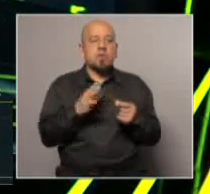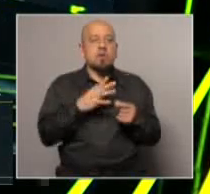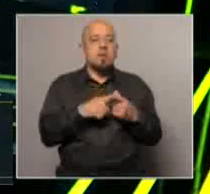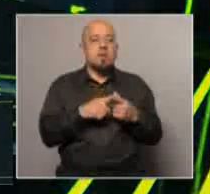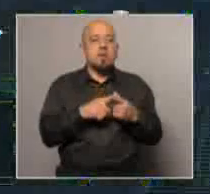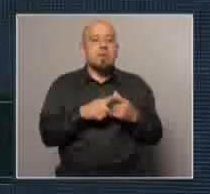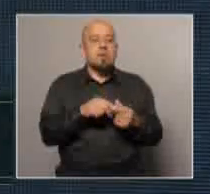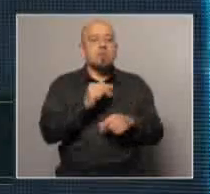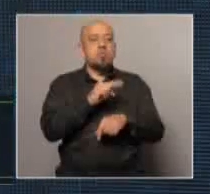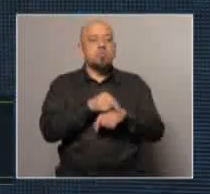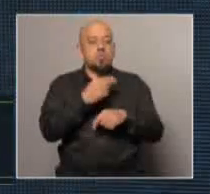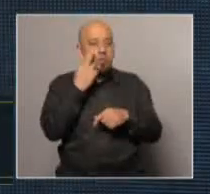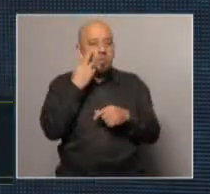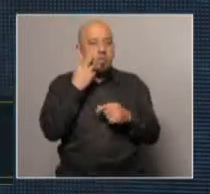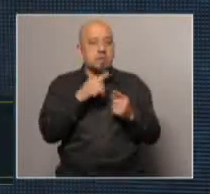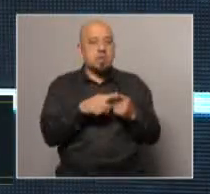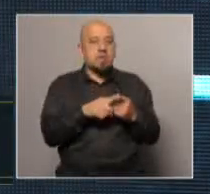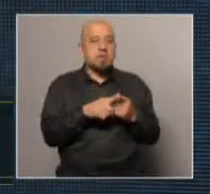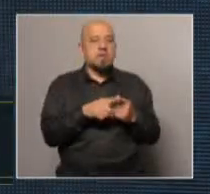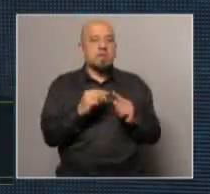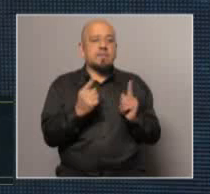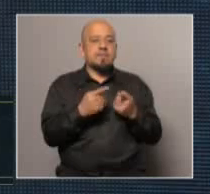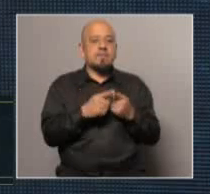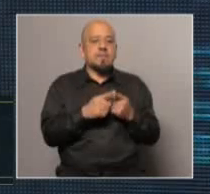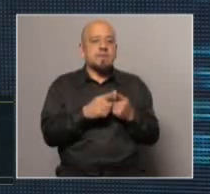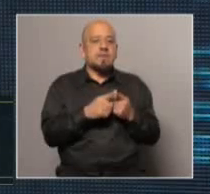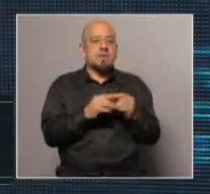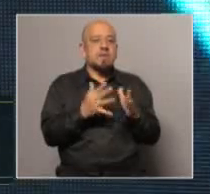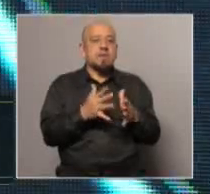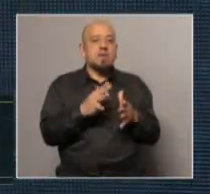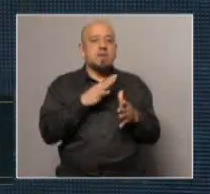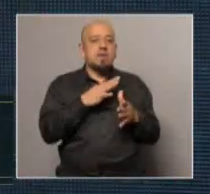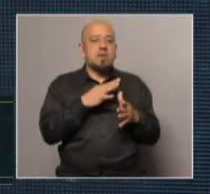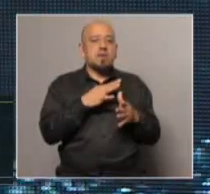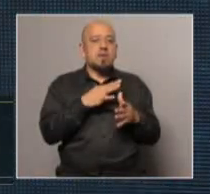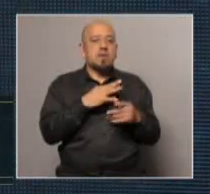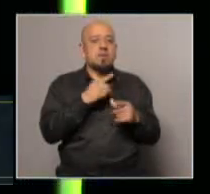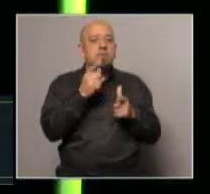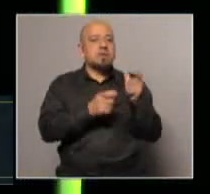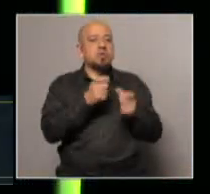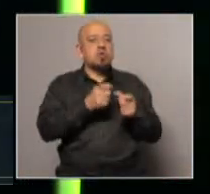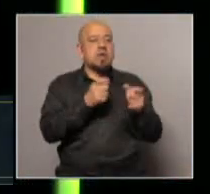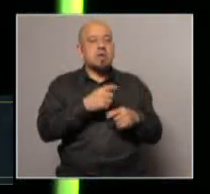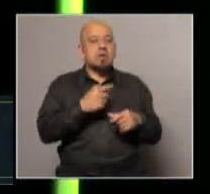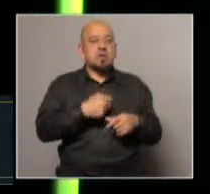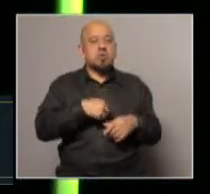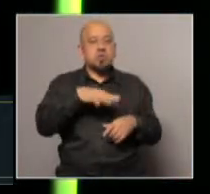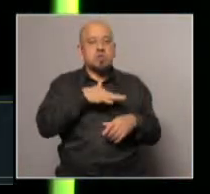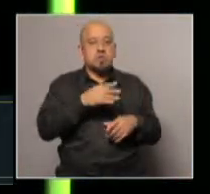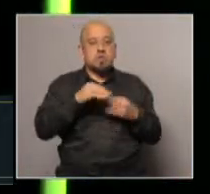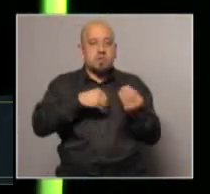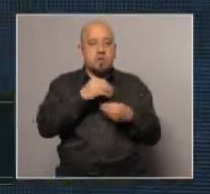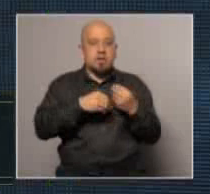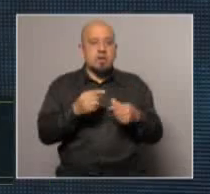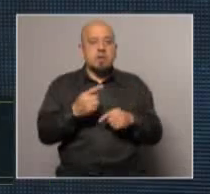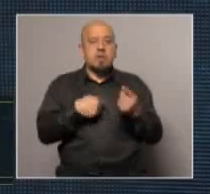Y el uso problemático de sustancias es el emergente de vulnerabilidades previas que tendrán que ver con cuestiones personales, familiares o sociales y por